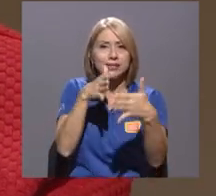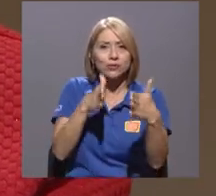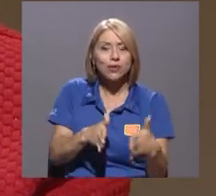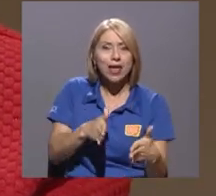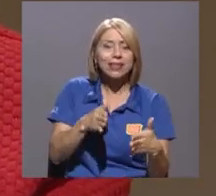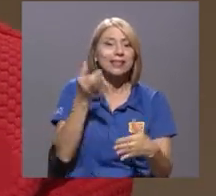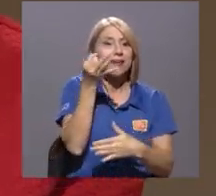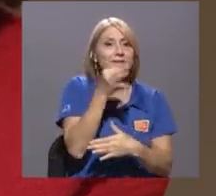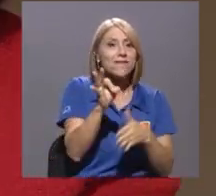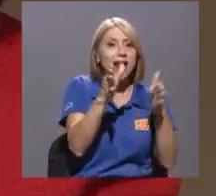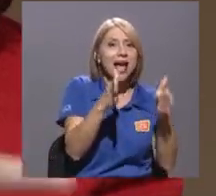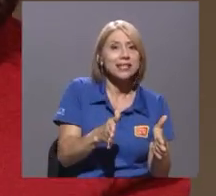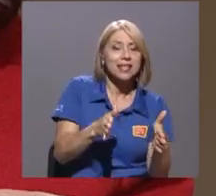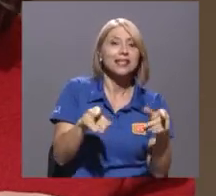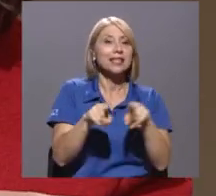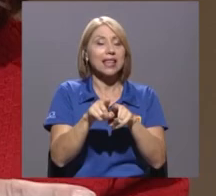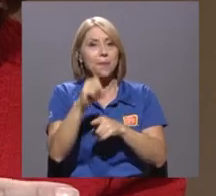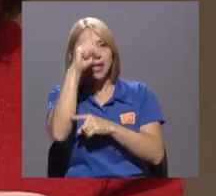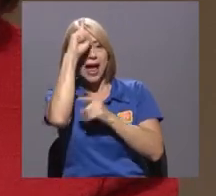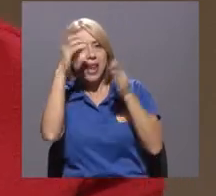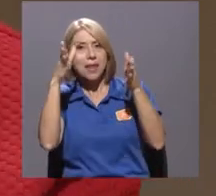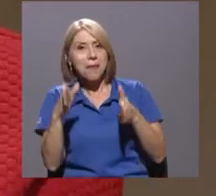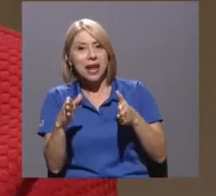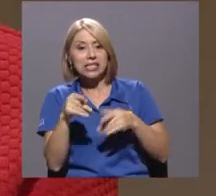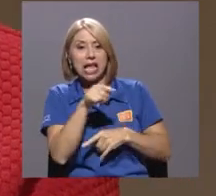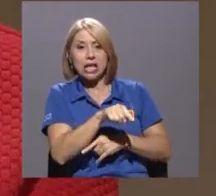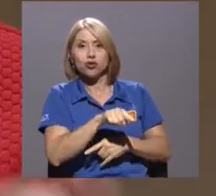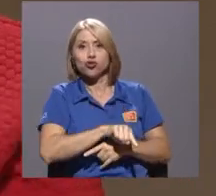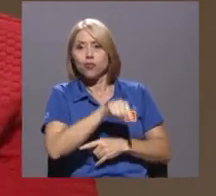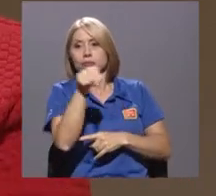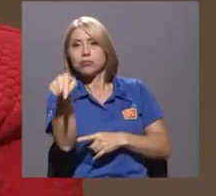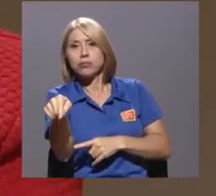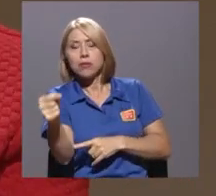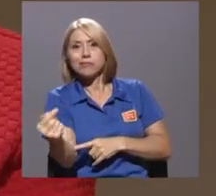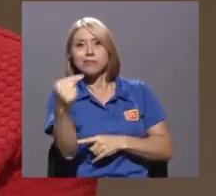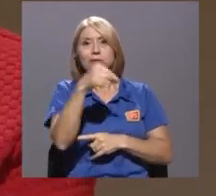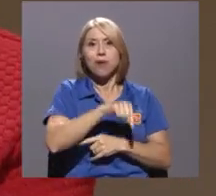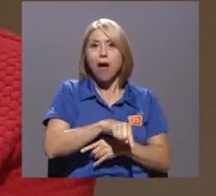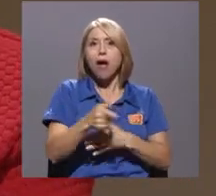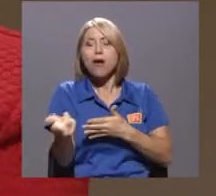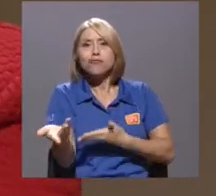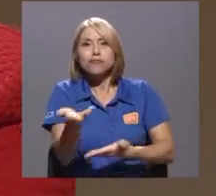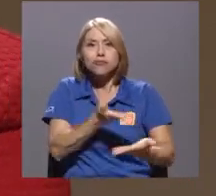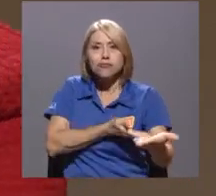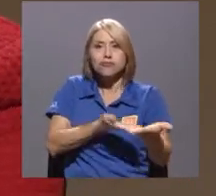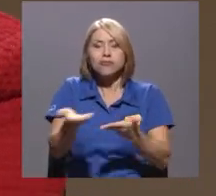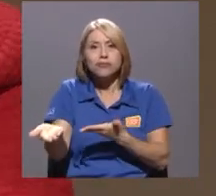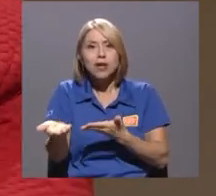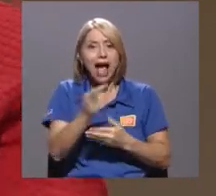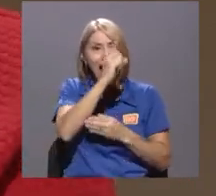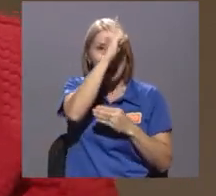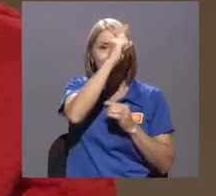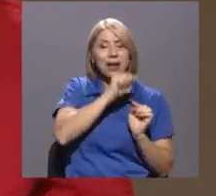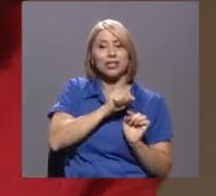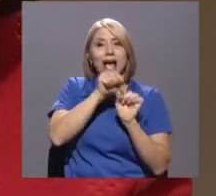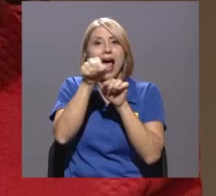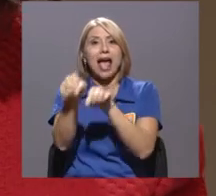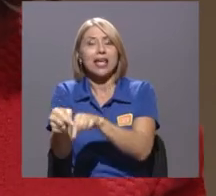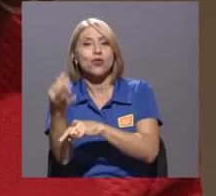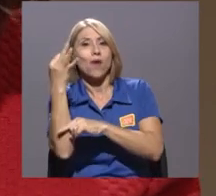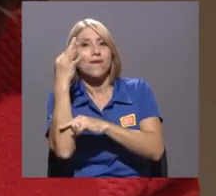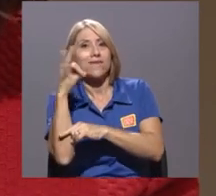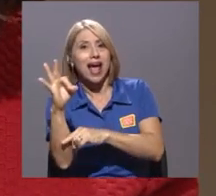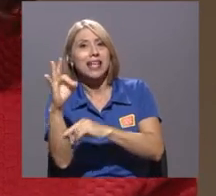han participado que han visitado el otro país que han vivido en una familia en francia los alemanes en una familia alemana